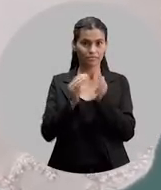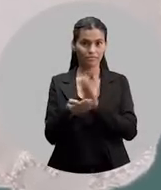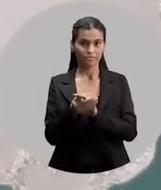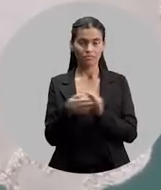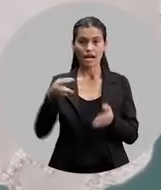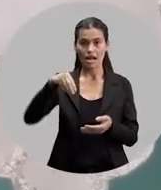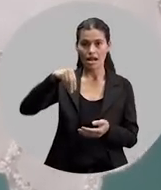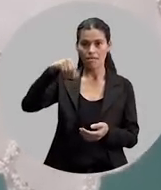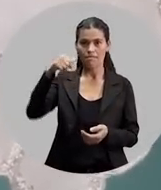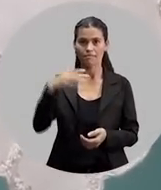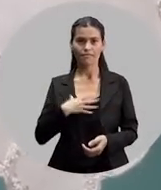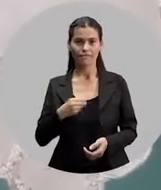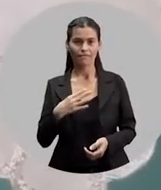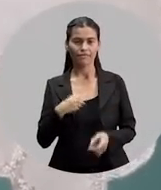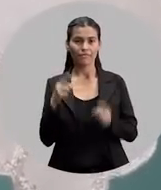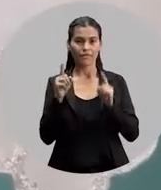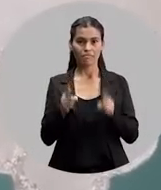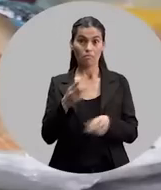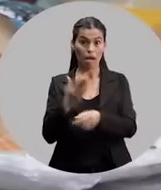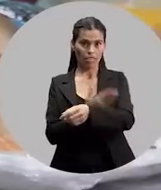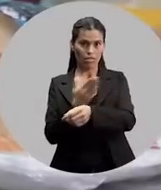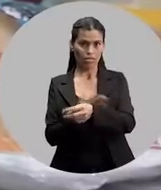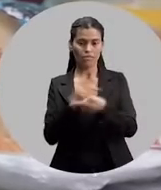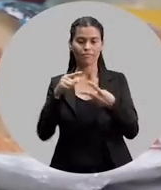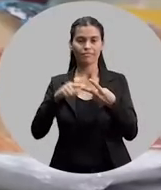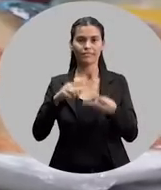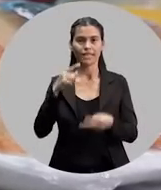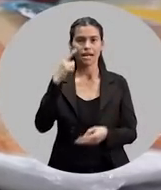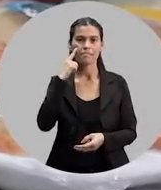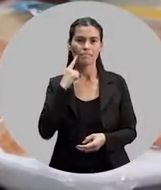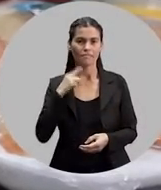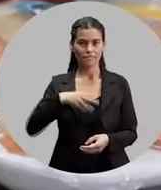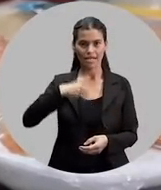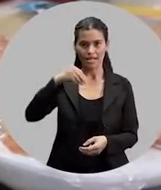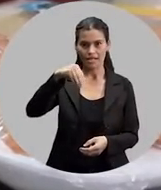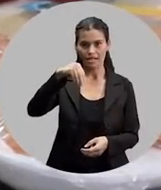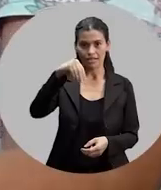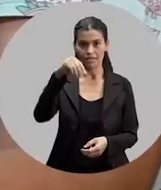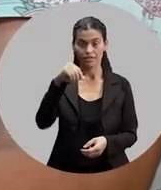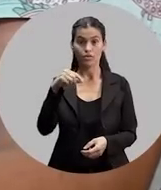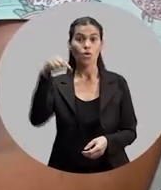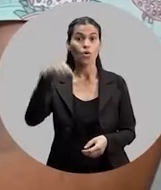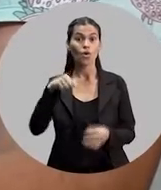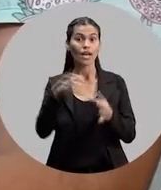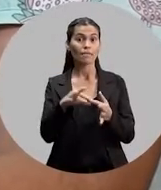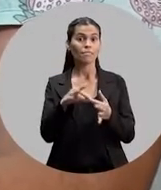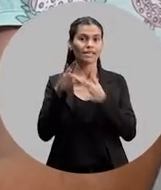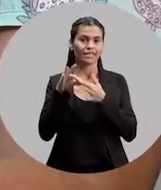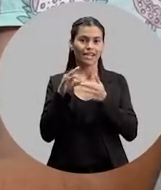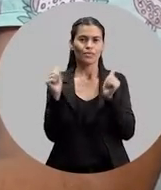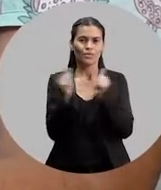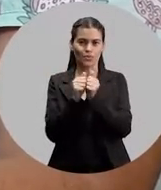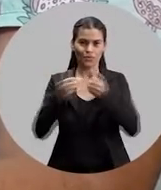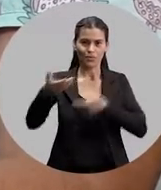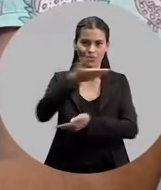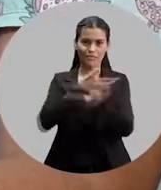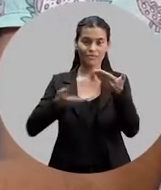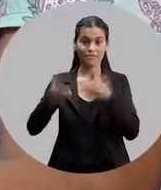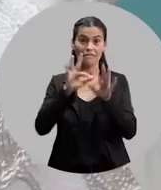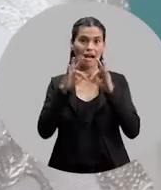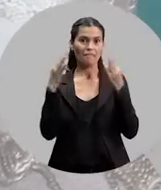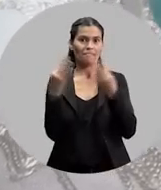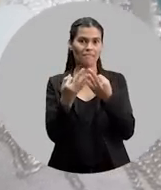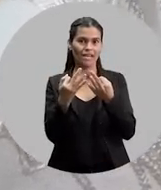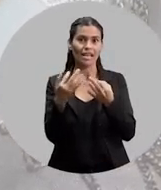de almidón y harina de maíz con todos sus secretos. Acompáñanos en este programa especial para compartir en familia